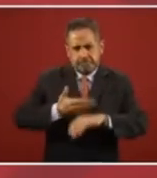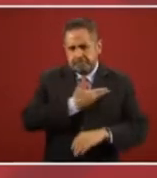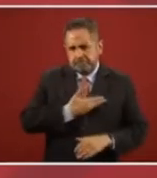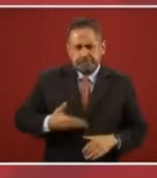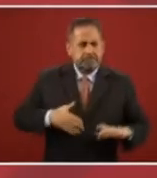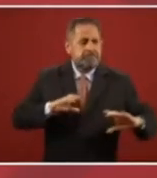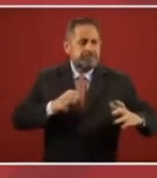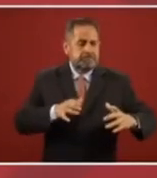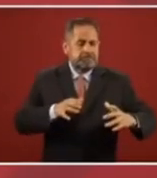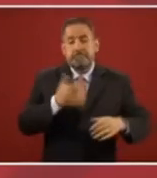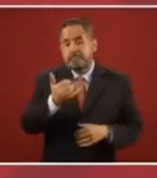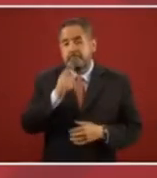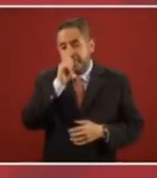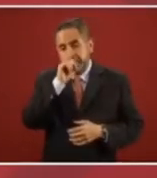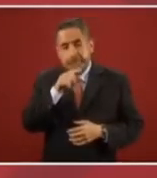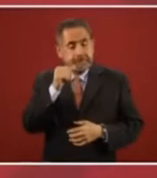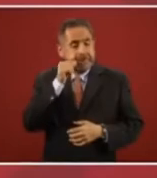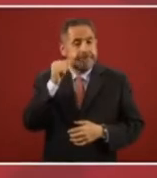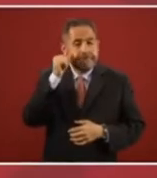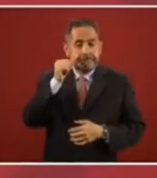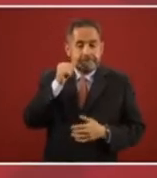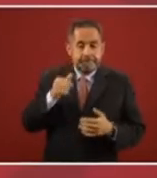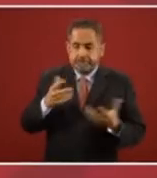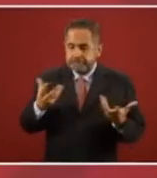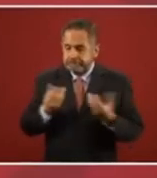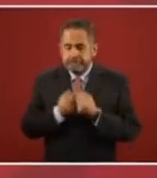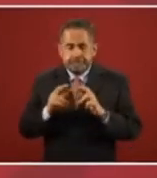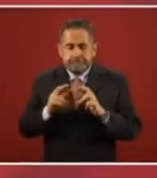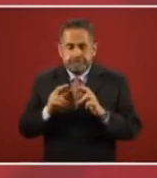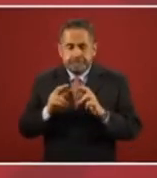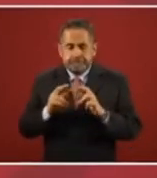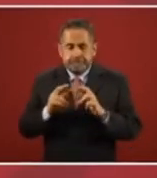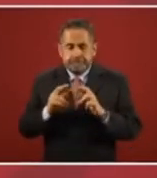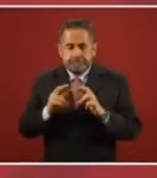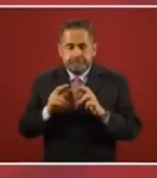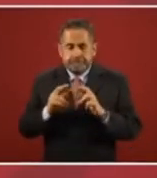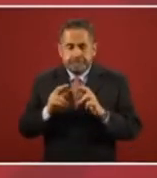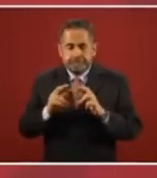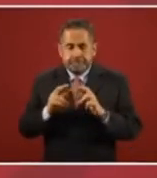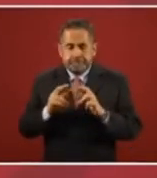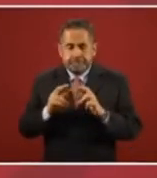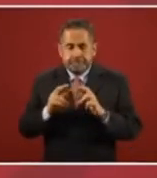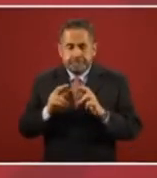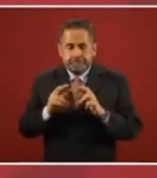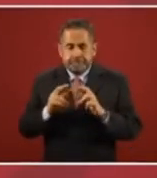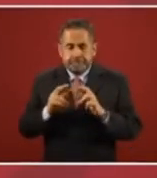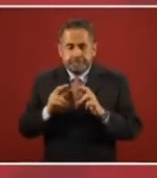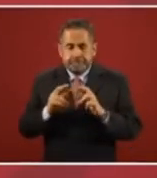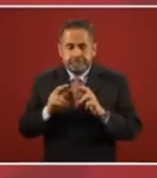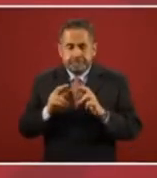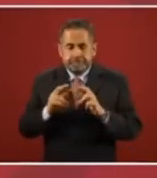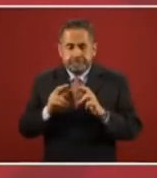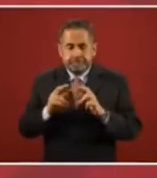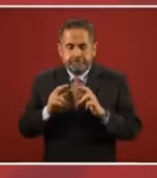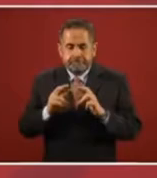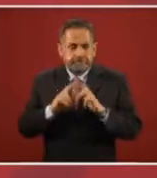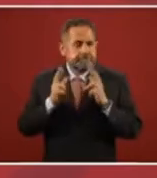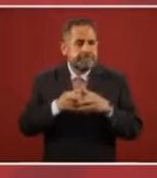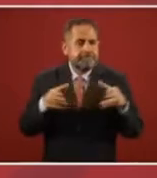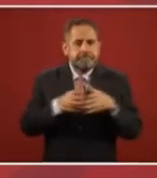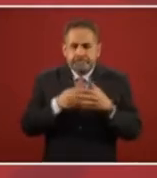y allí nos reunimos bueno ellos en diez primeros lugares de aceite